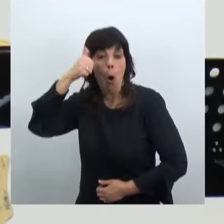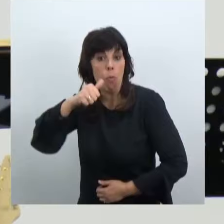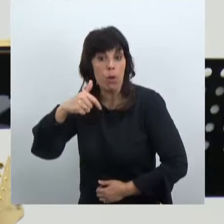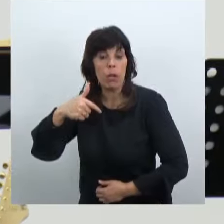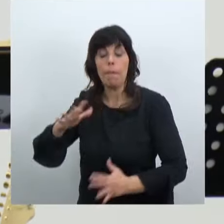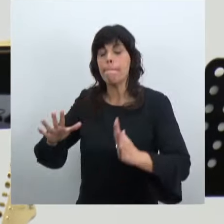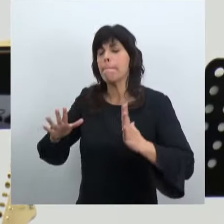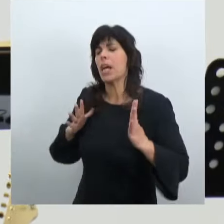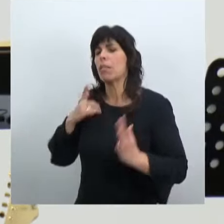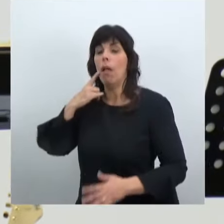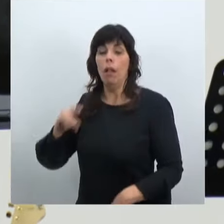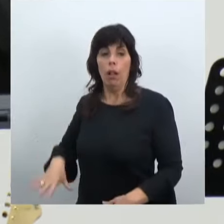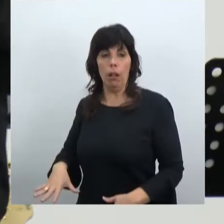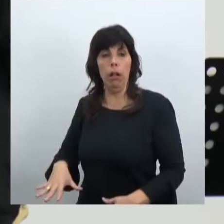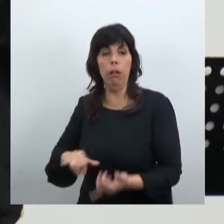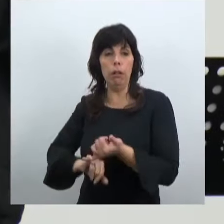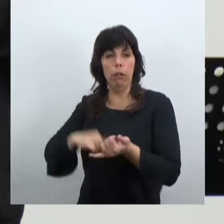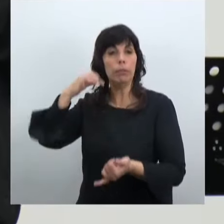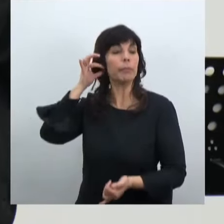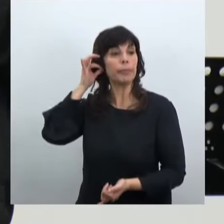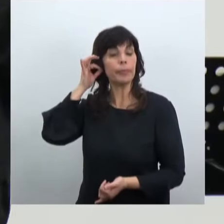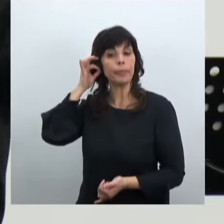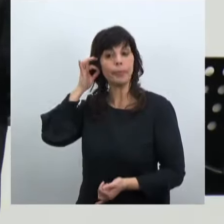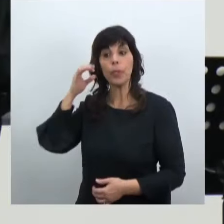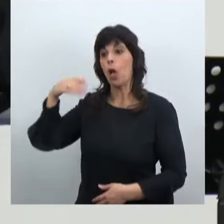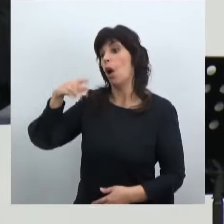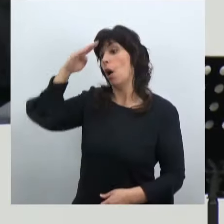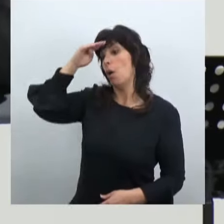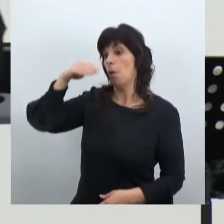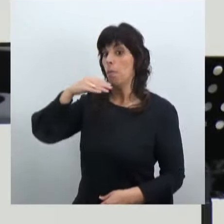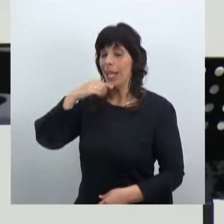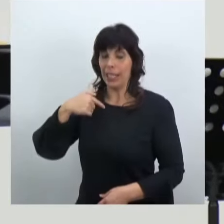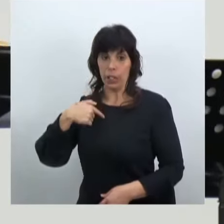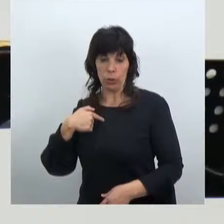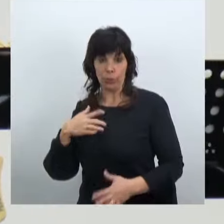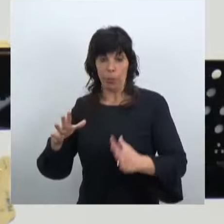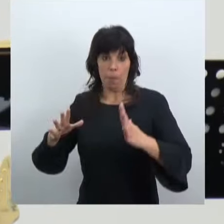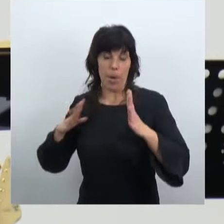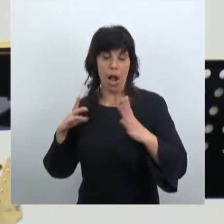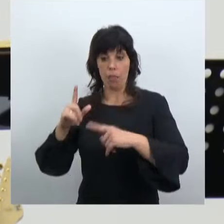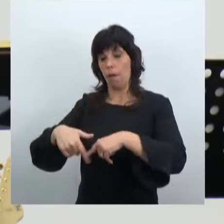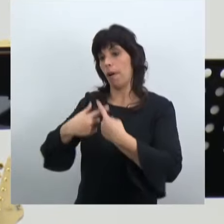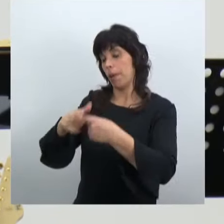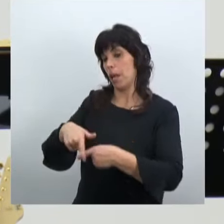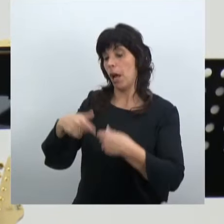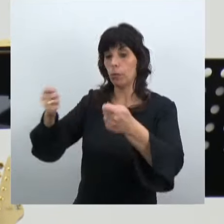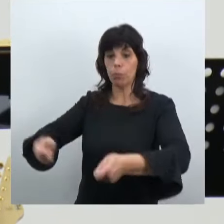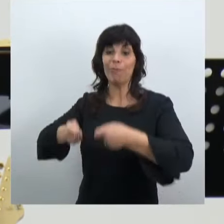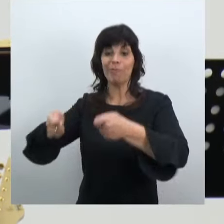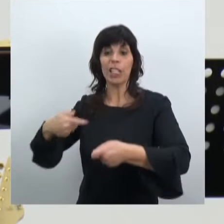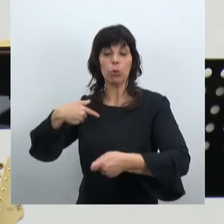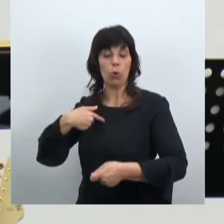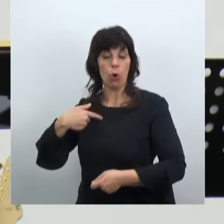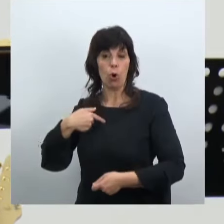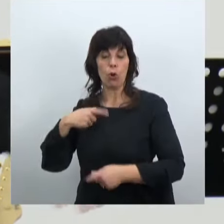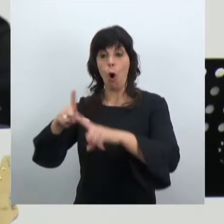esposa. Como padre, mi familia. Como pastor, mi iglesia. Y